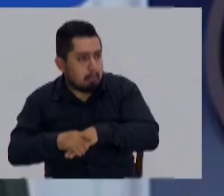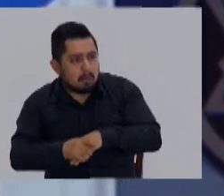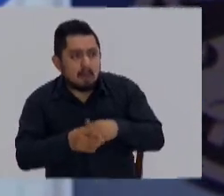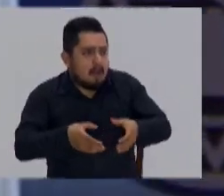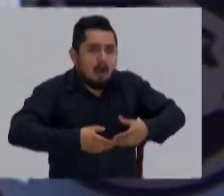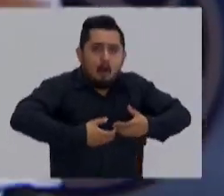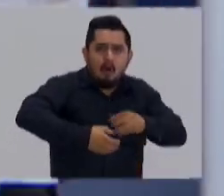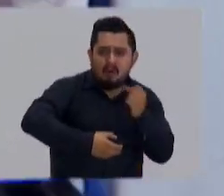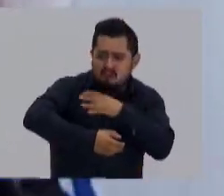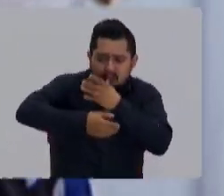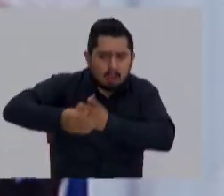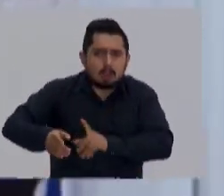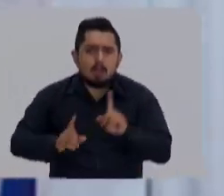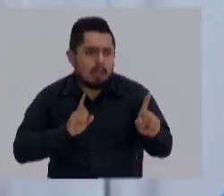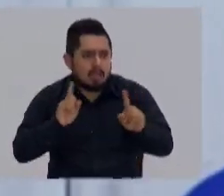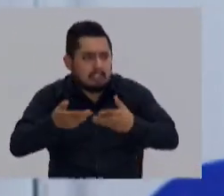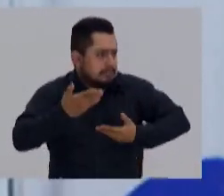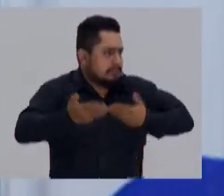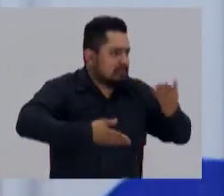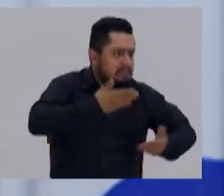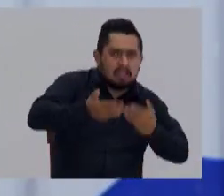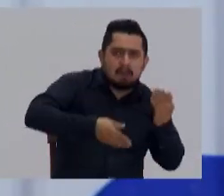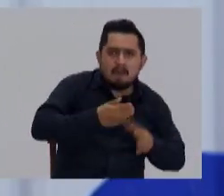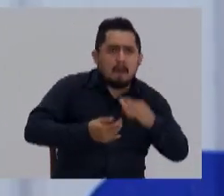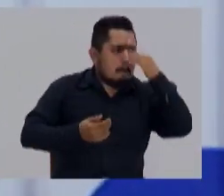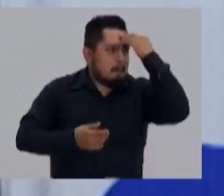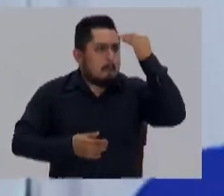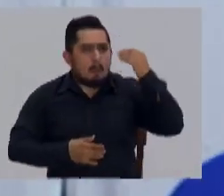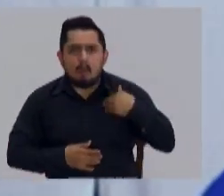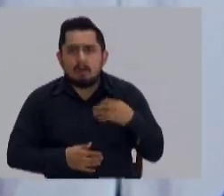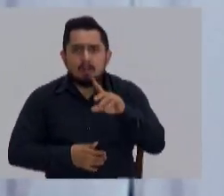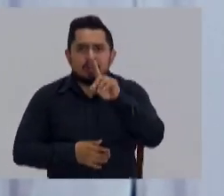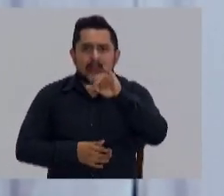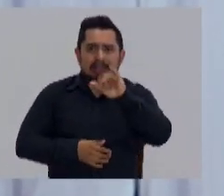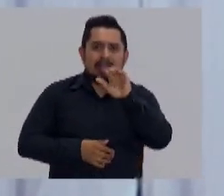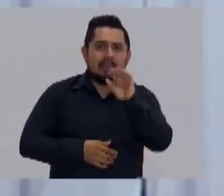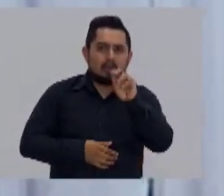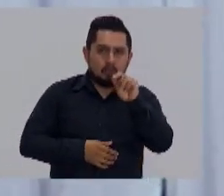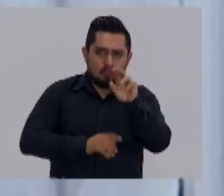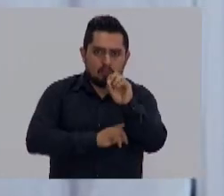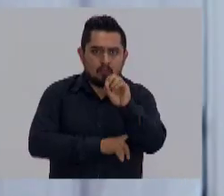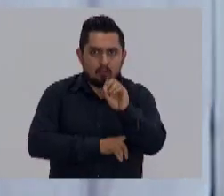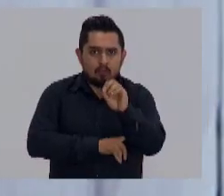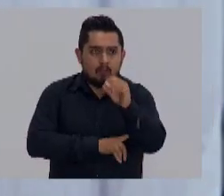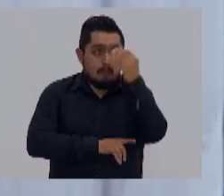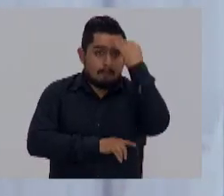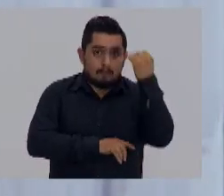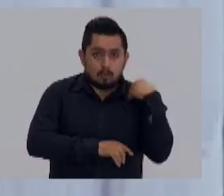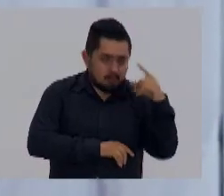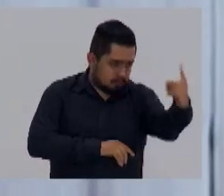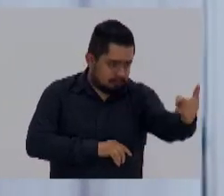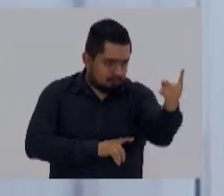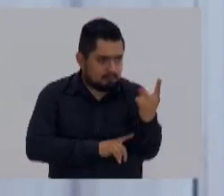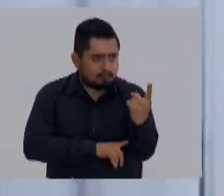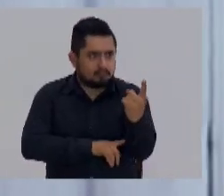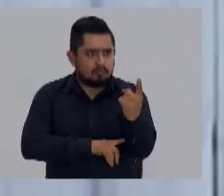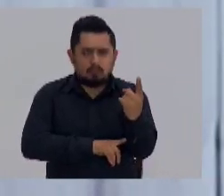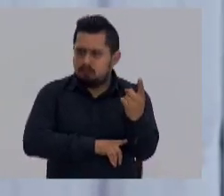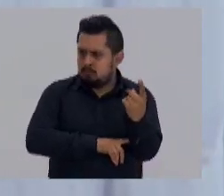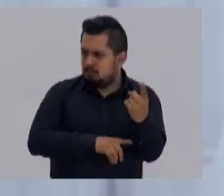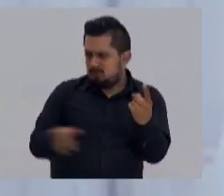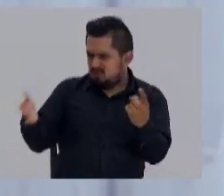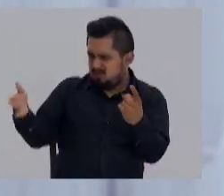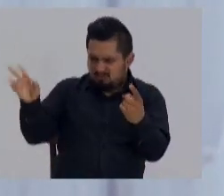recogen ofrenda y sirven. Y viene una, tal vez diaconisa, y lo digo con mucho respeto, pero es verdad.